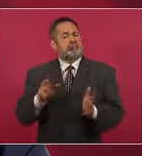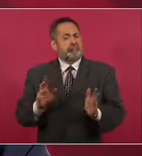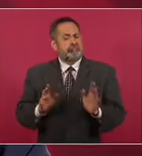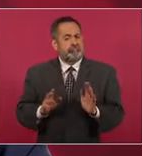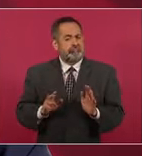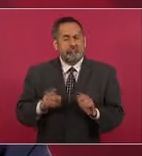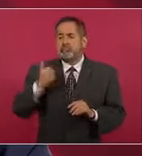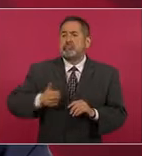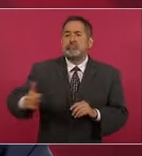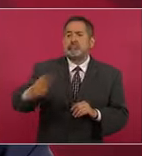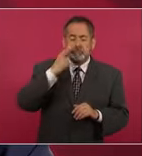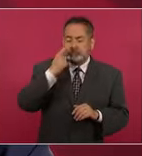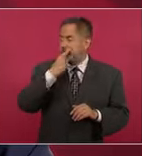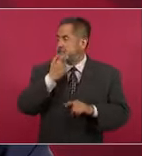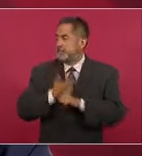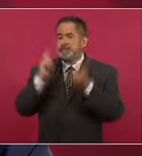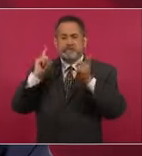libre,